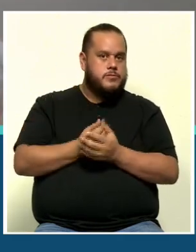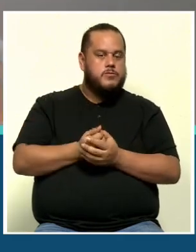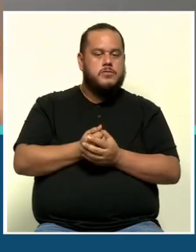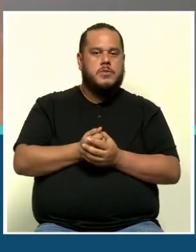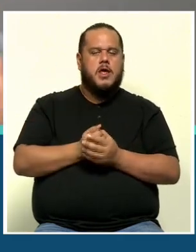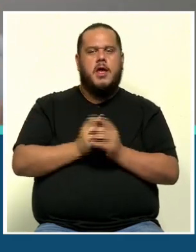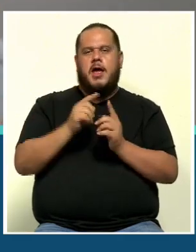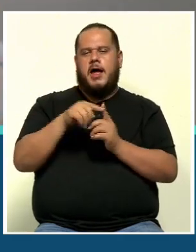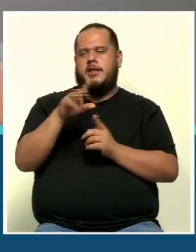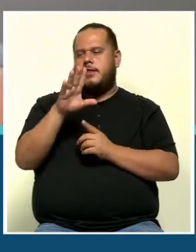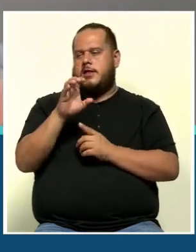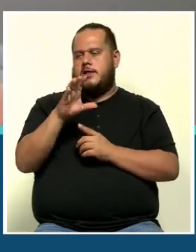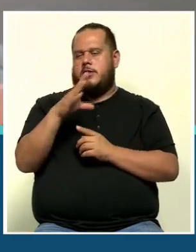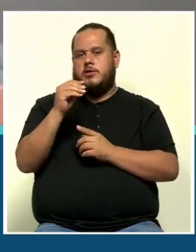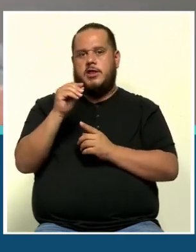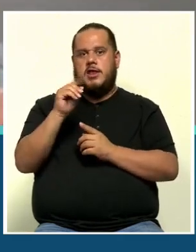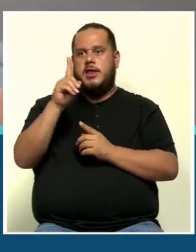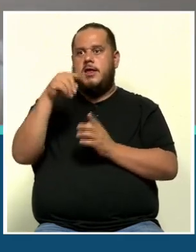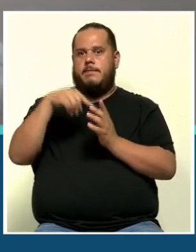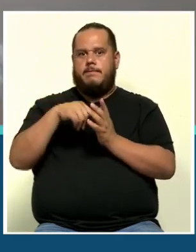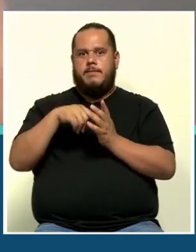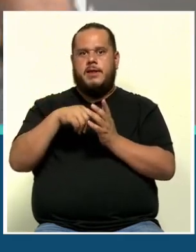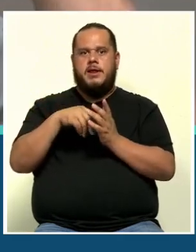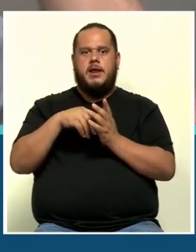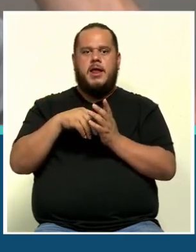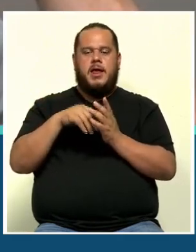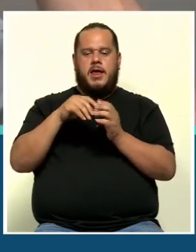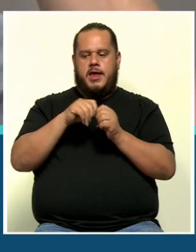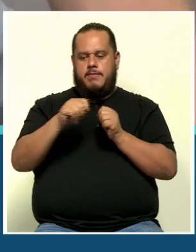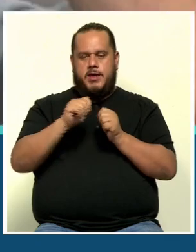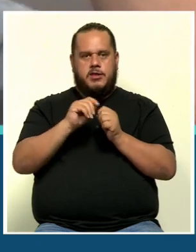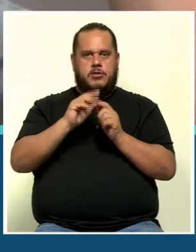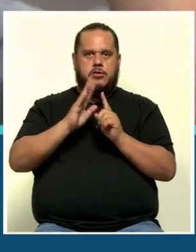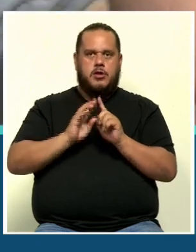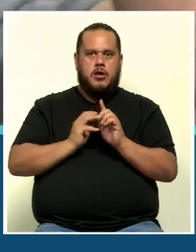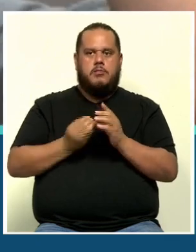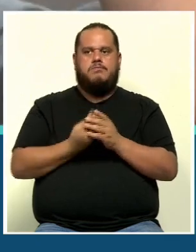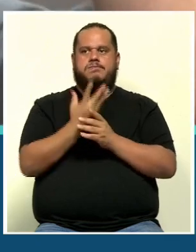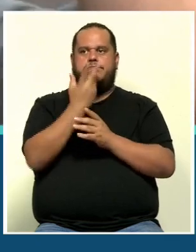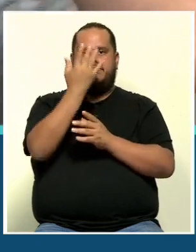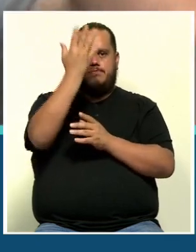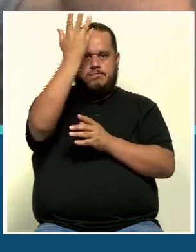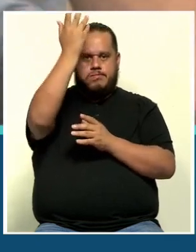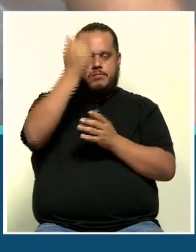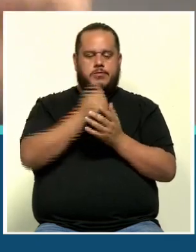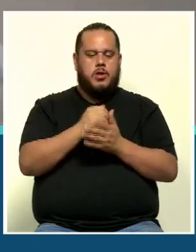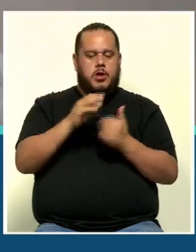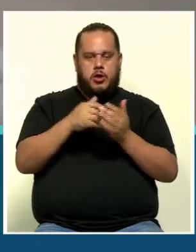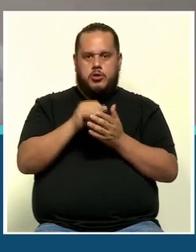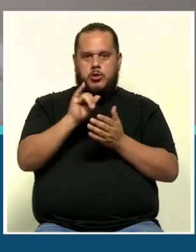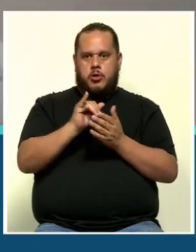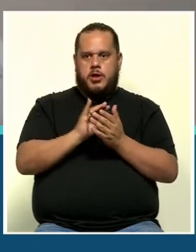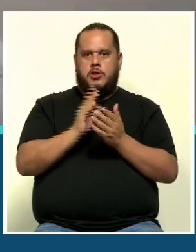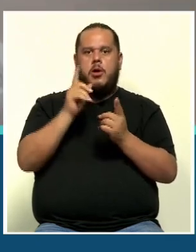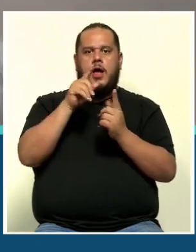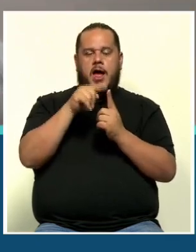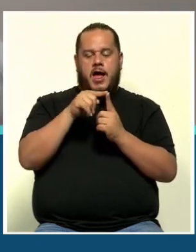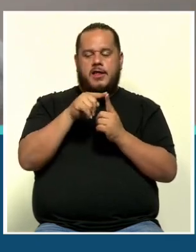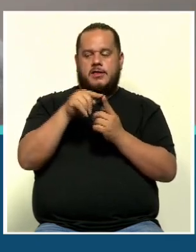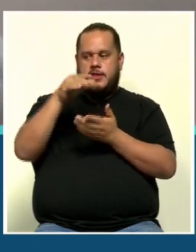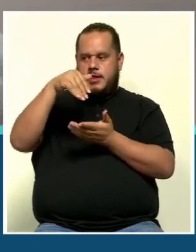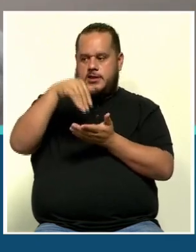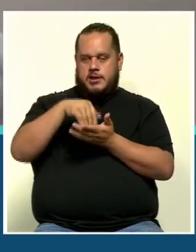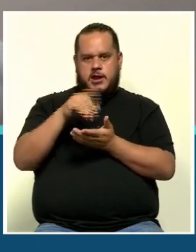hasta entre 500 y 1000 metros de altura. Y este material, ceniza, flotó hasta el Valle Central, donde